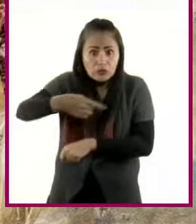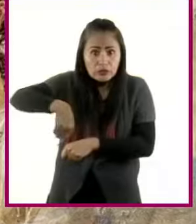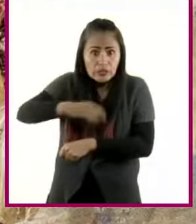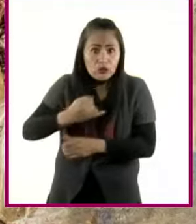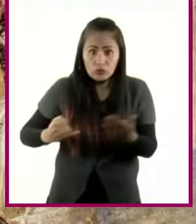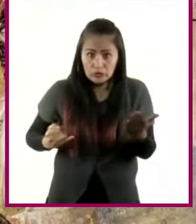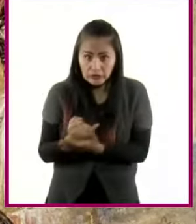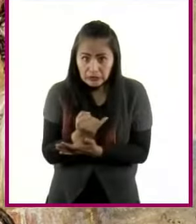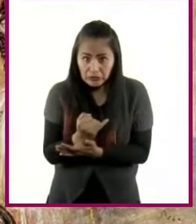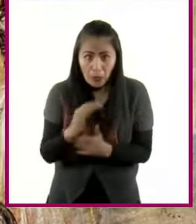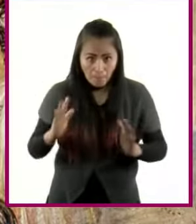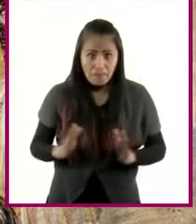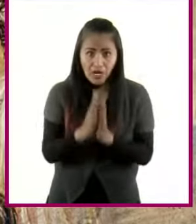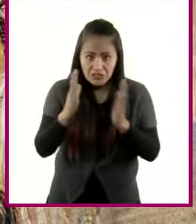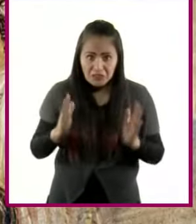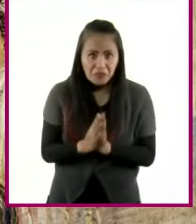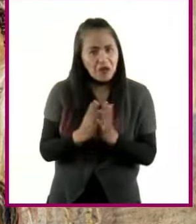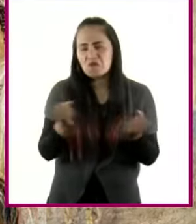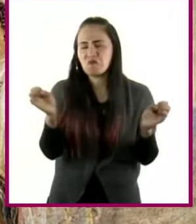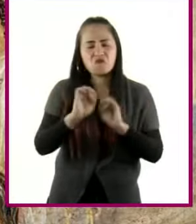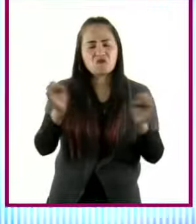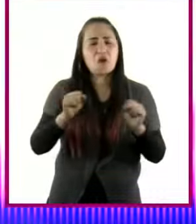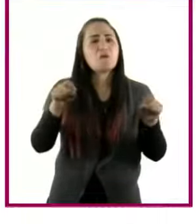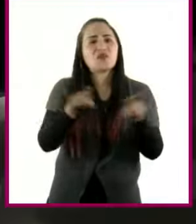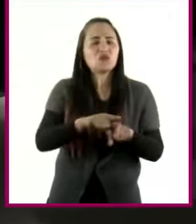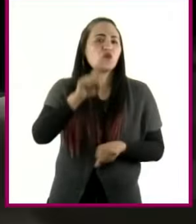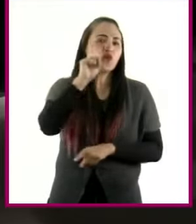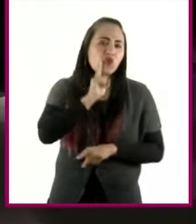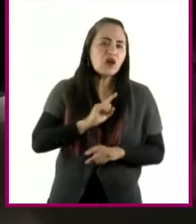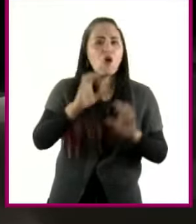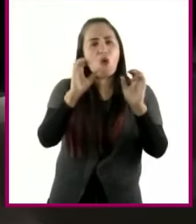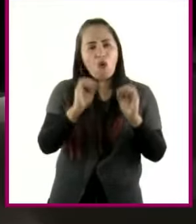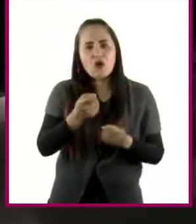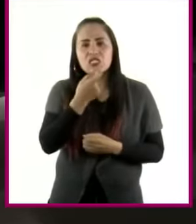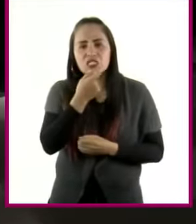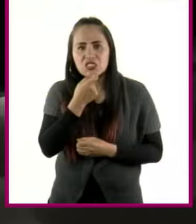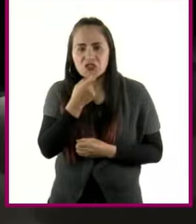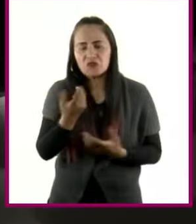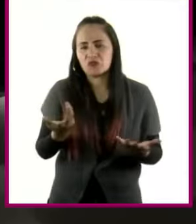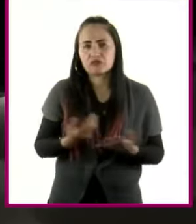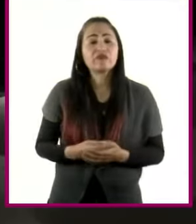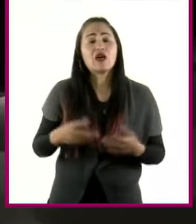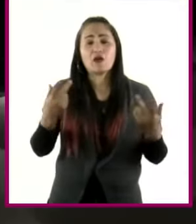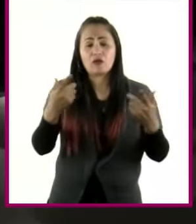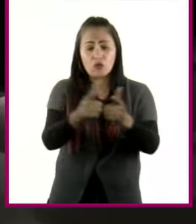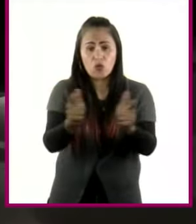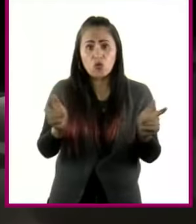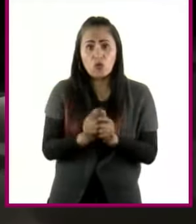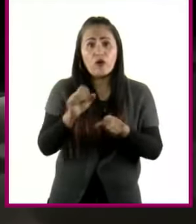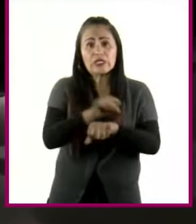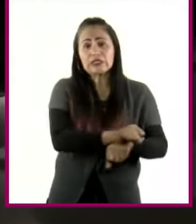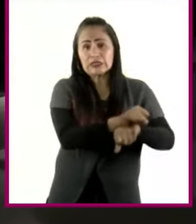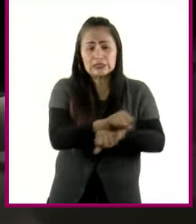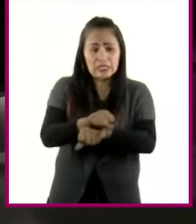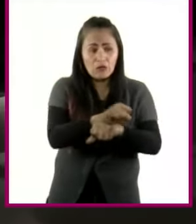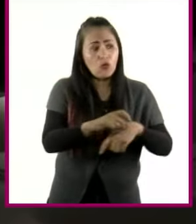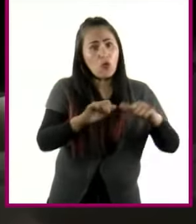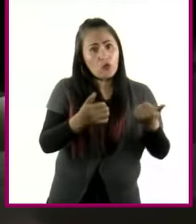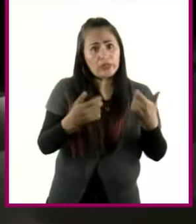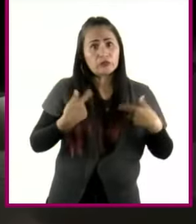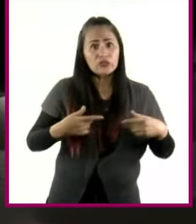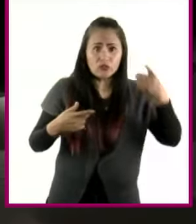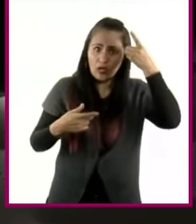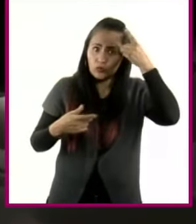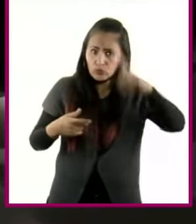ciudad y lo mismo sucedía con las mujeres y los niños. Los esclavos eran propiedad de los señores, quienes